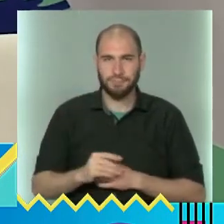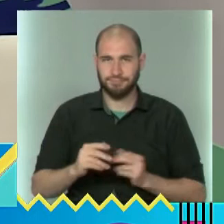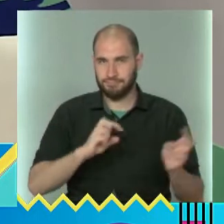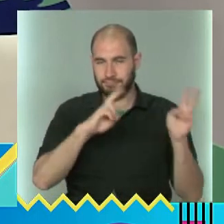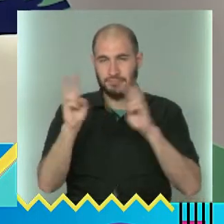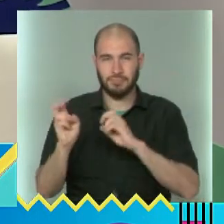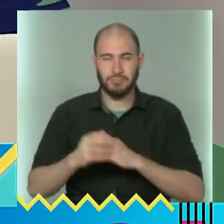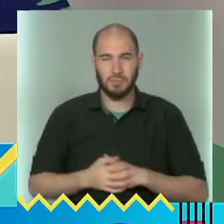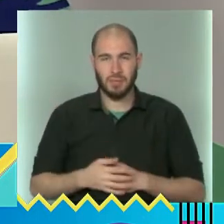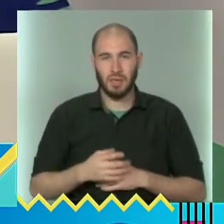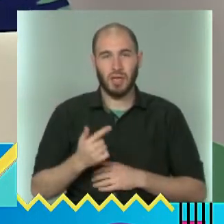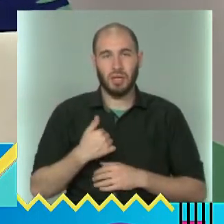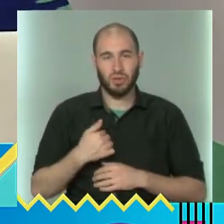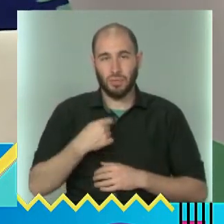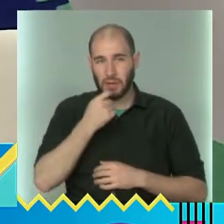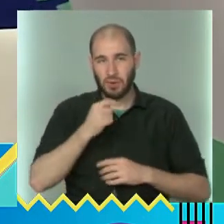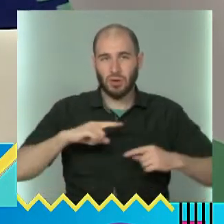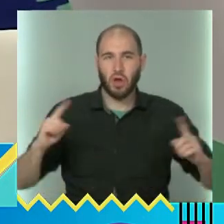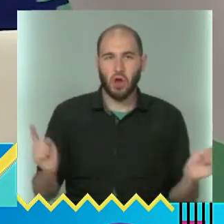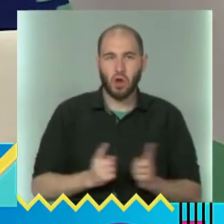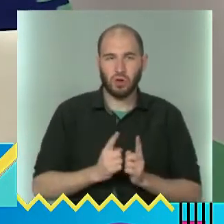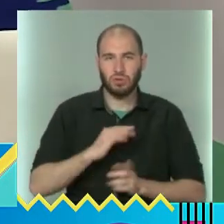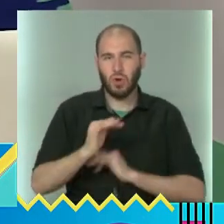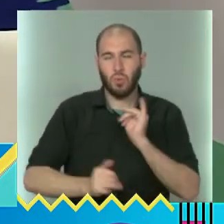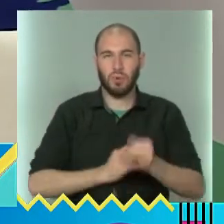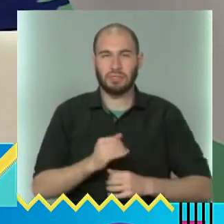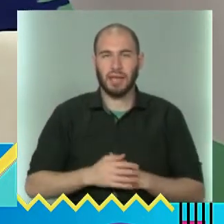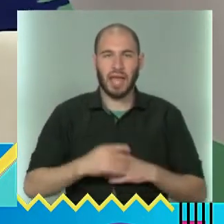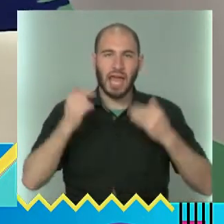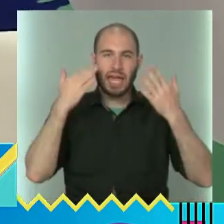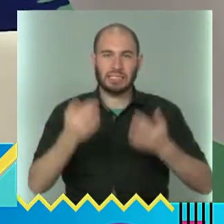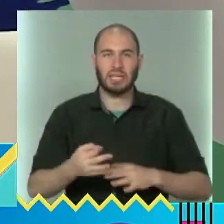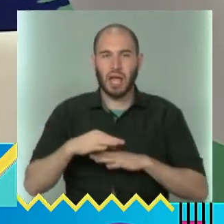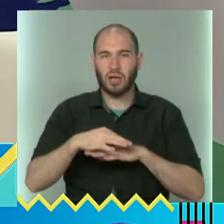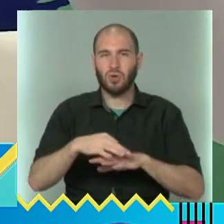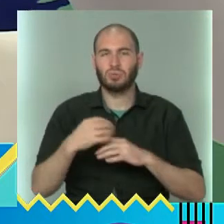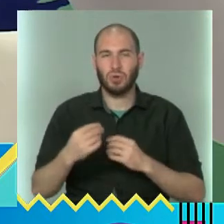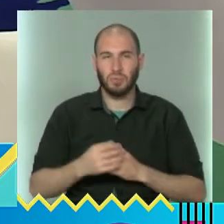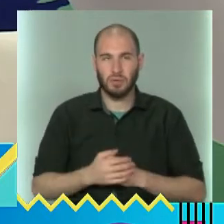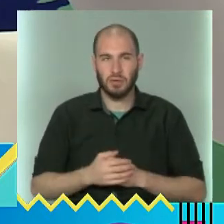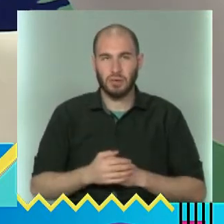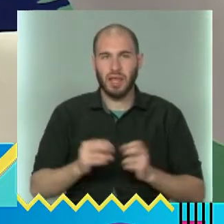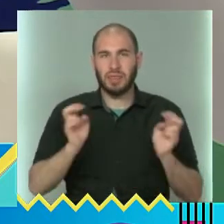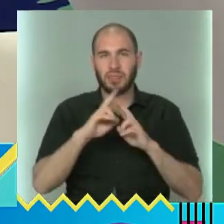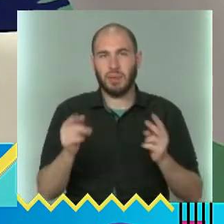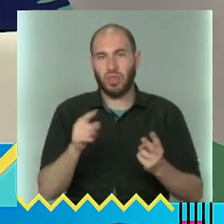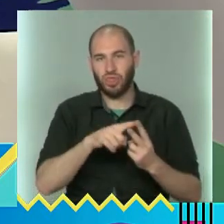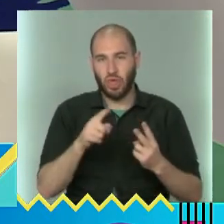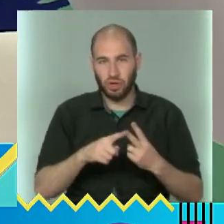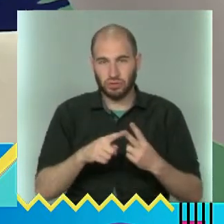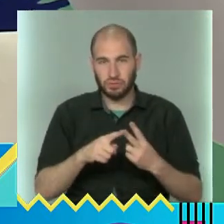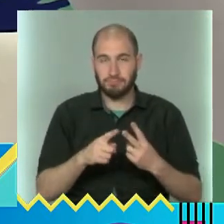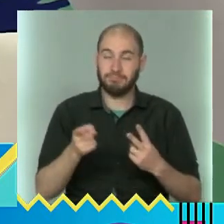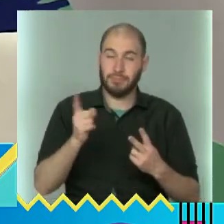lado, digo, yo si tuviera que simplificarlo y acortarlo, diría que la ética del coach está desde 2 planos. Está en